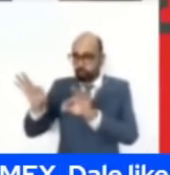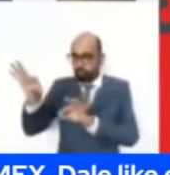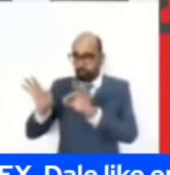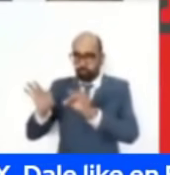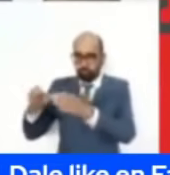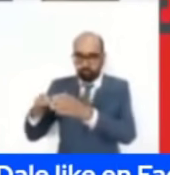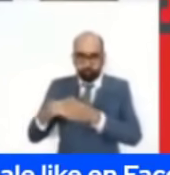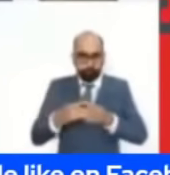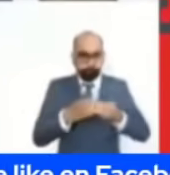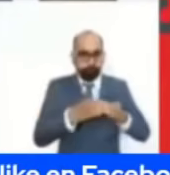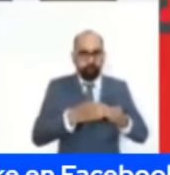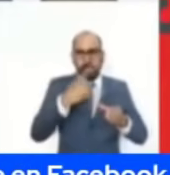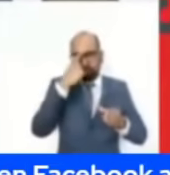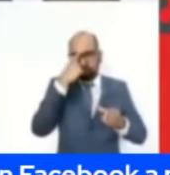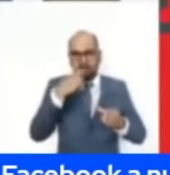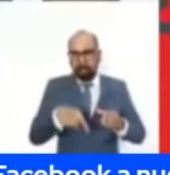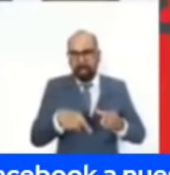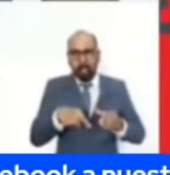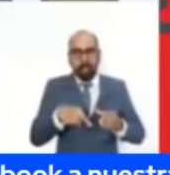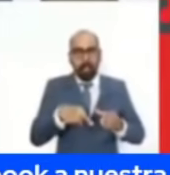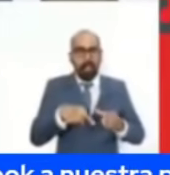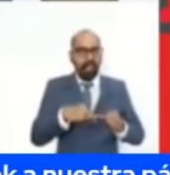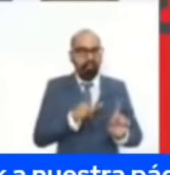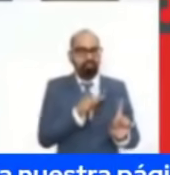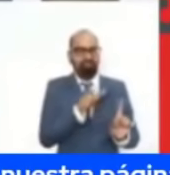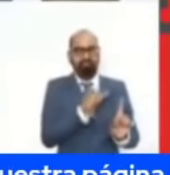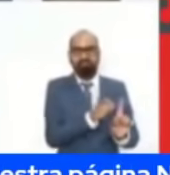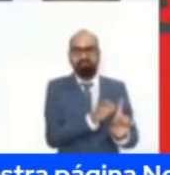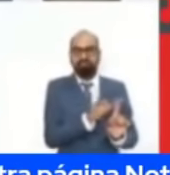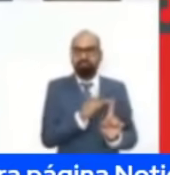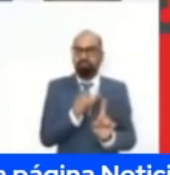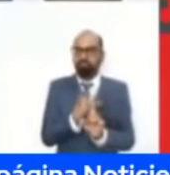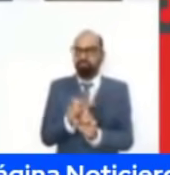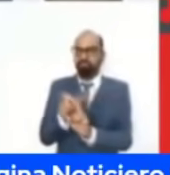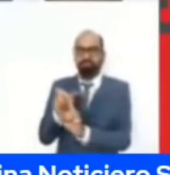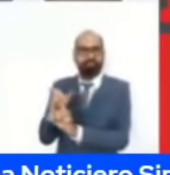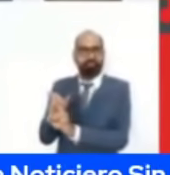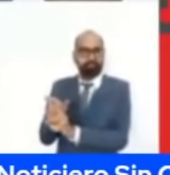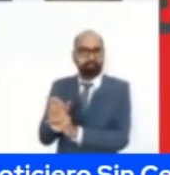en labores de acompañamiento de escoltas